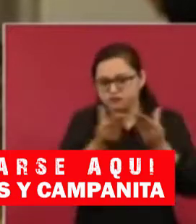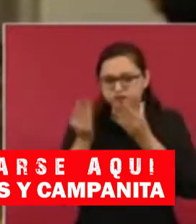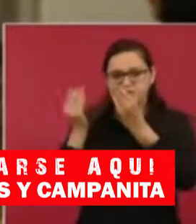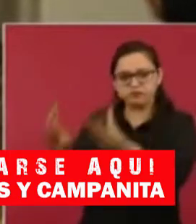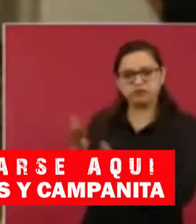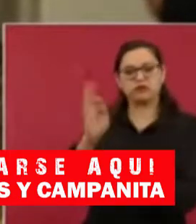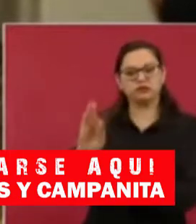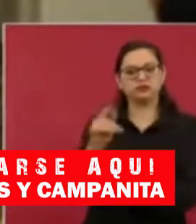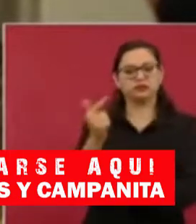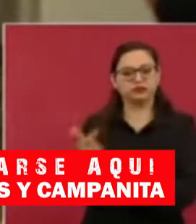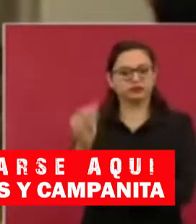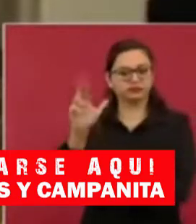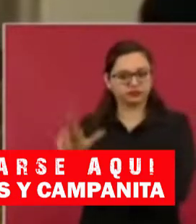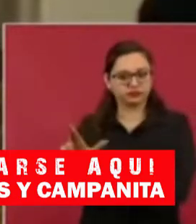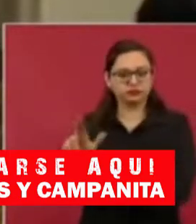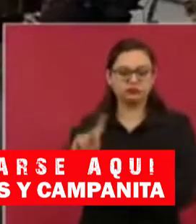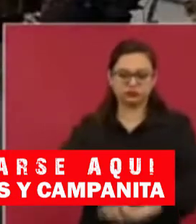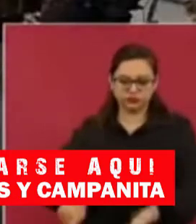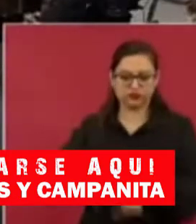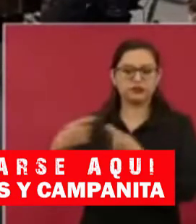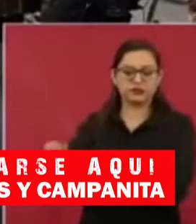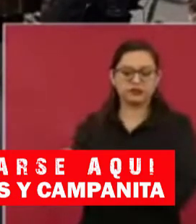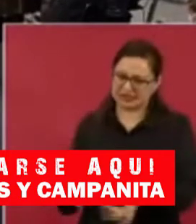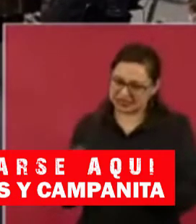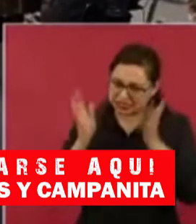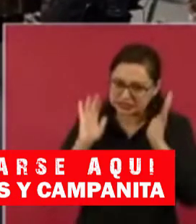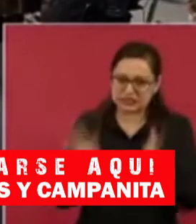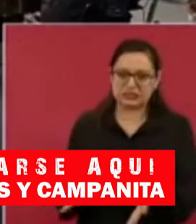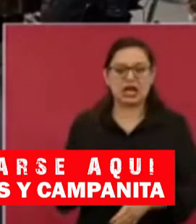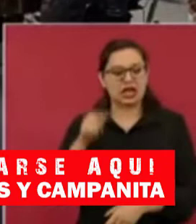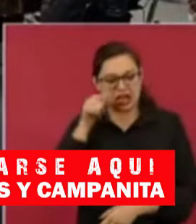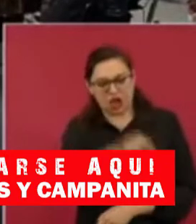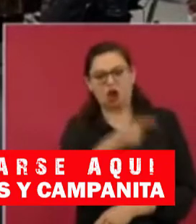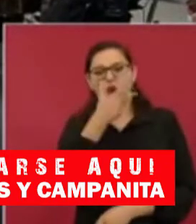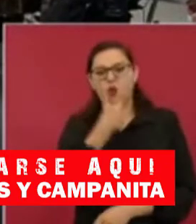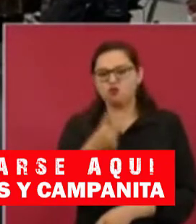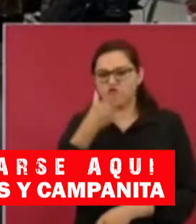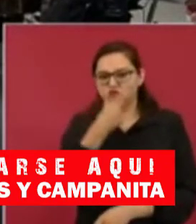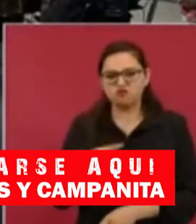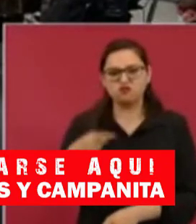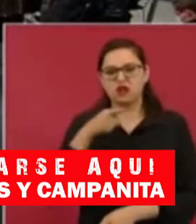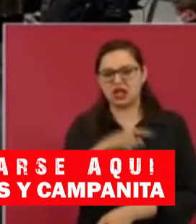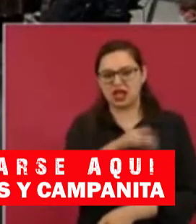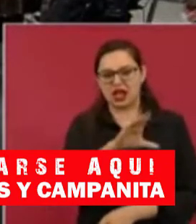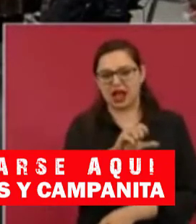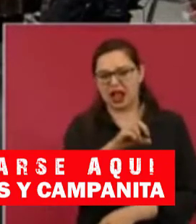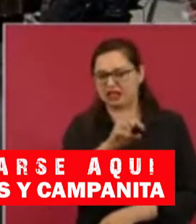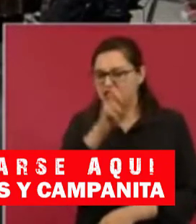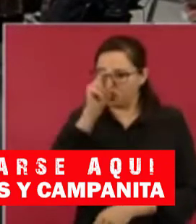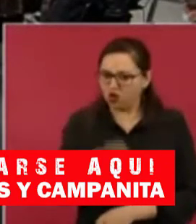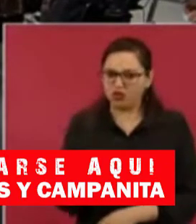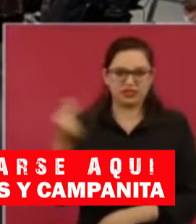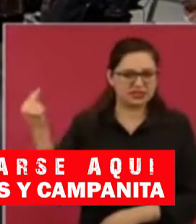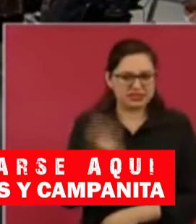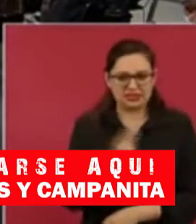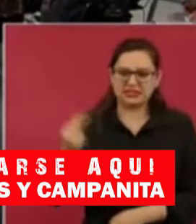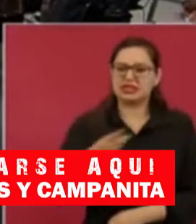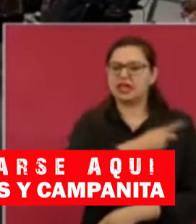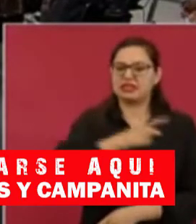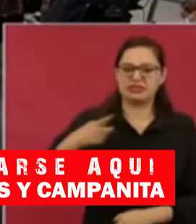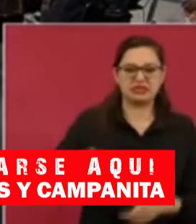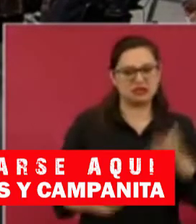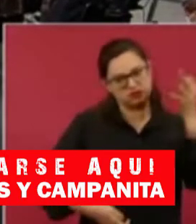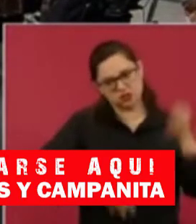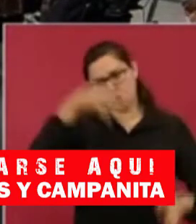la Fiscalía General de la República y por fin se juzgue a este criminal, a Felipe Calderón, que pues orquestó toda